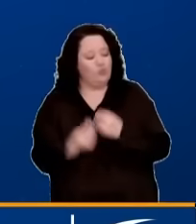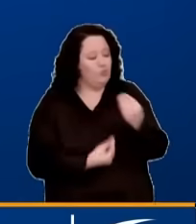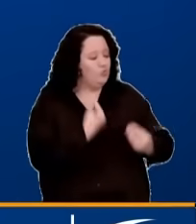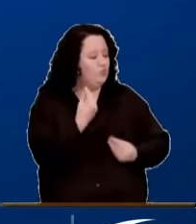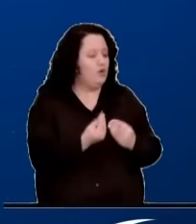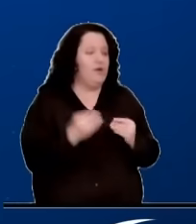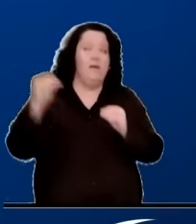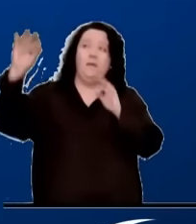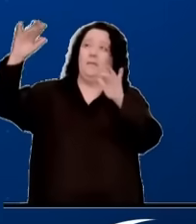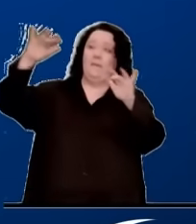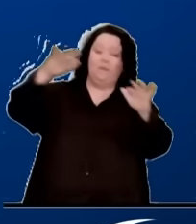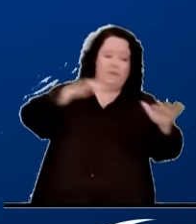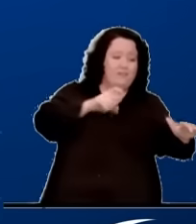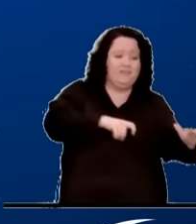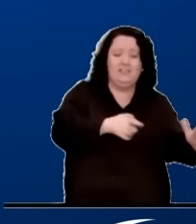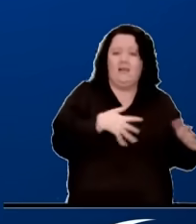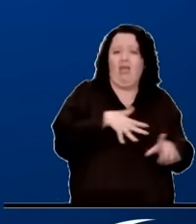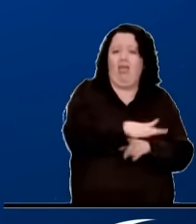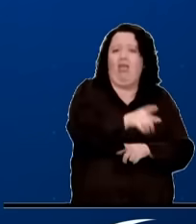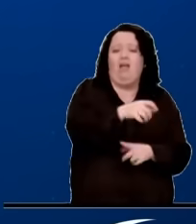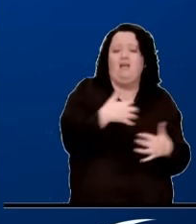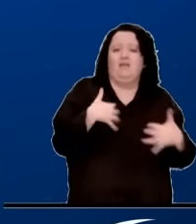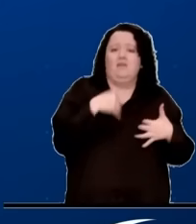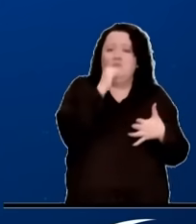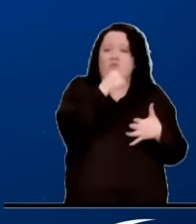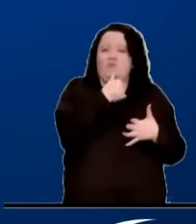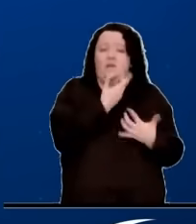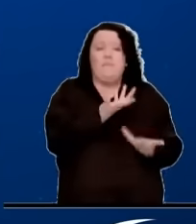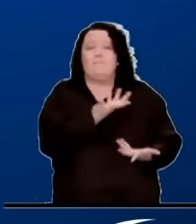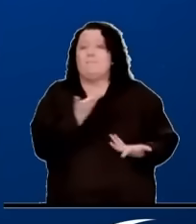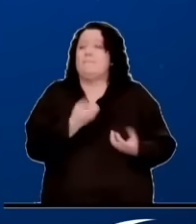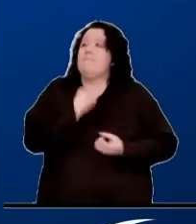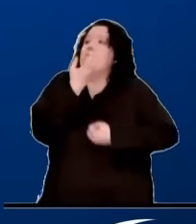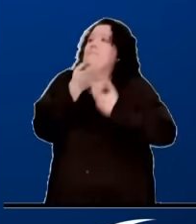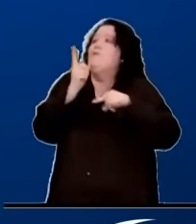un rastro de dolor innecesario en la vida de quienes no tienen voz para expresar su miedo.